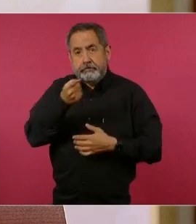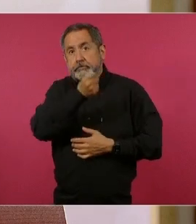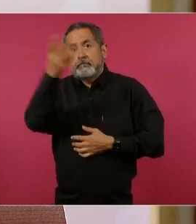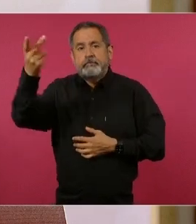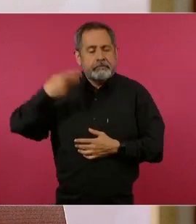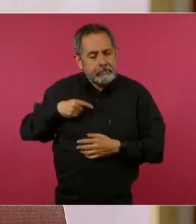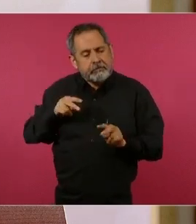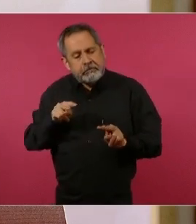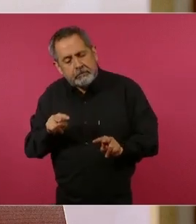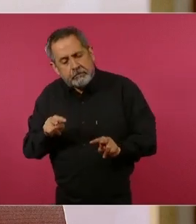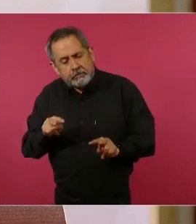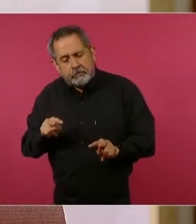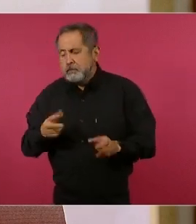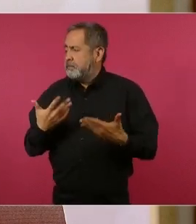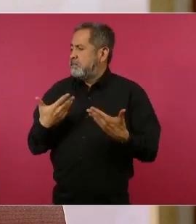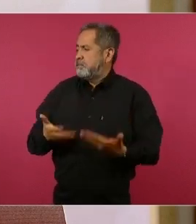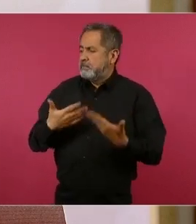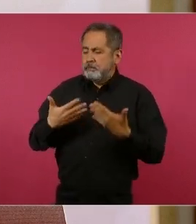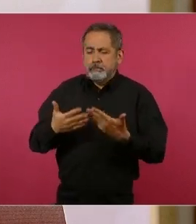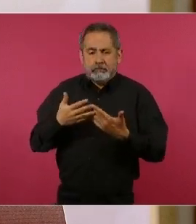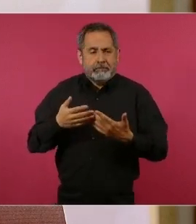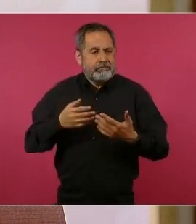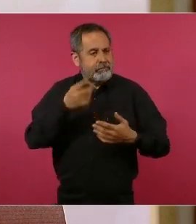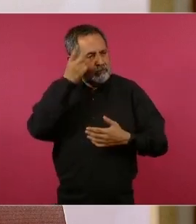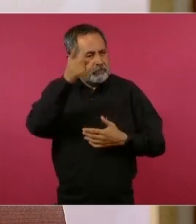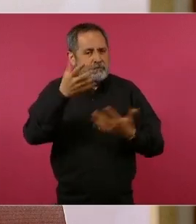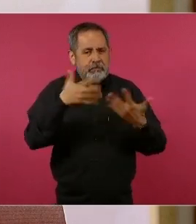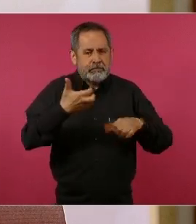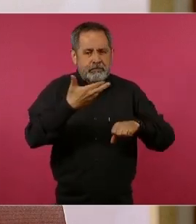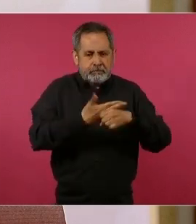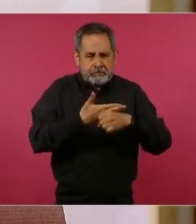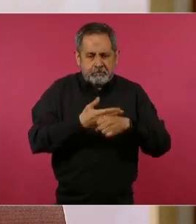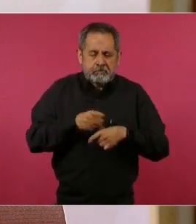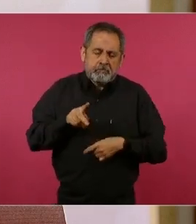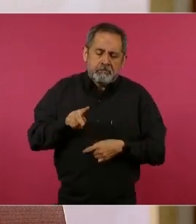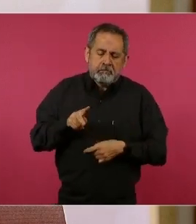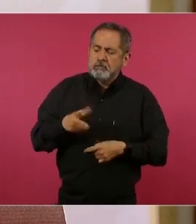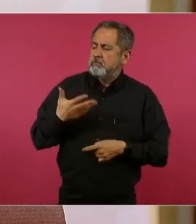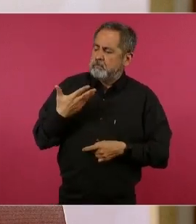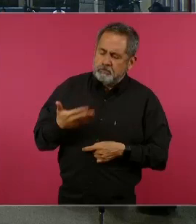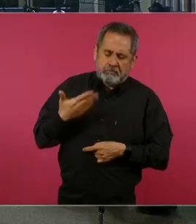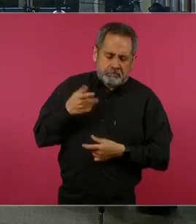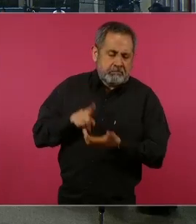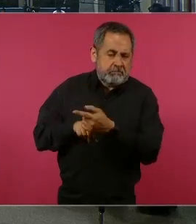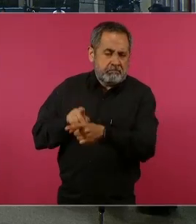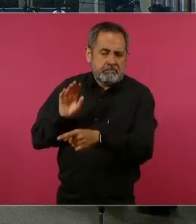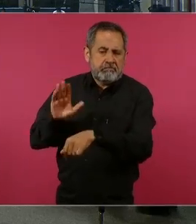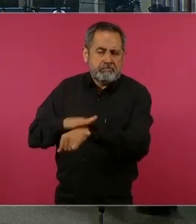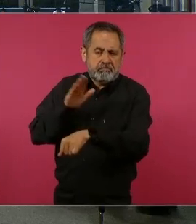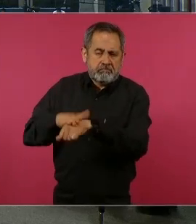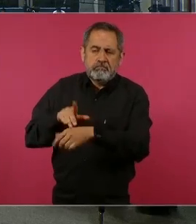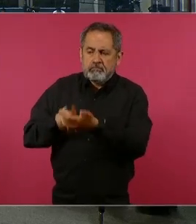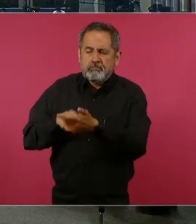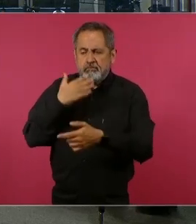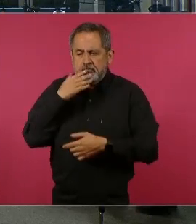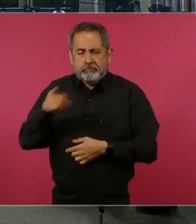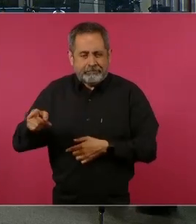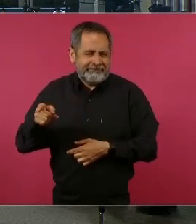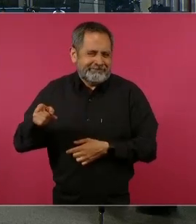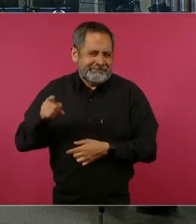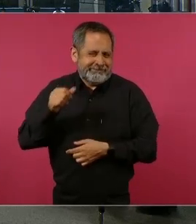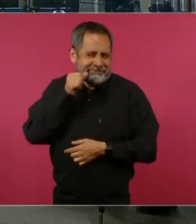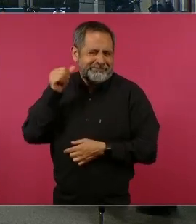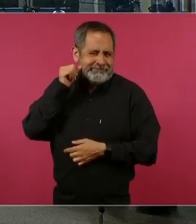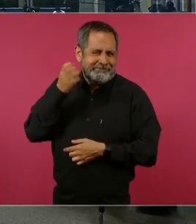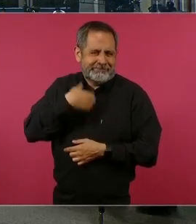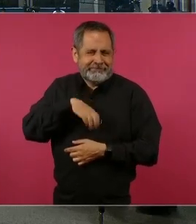inversionistas, para empresarios, el nombramiento que hizo la presidenta, los nombramientos que hizo la